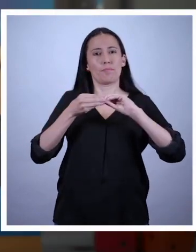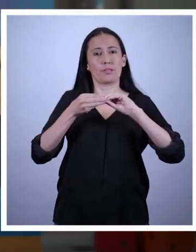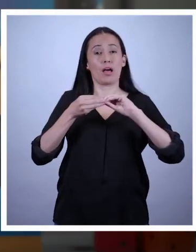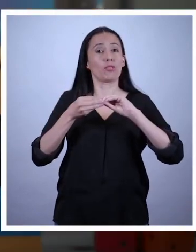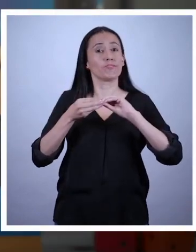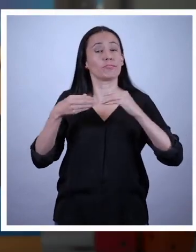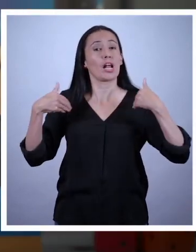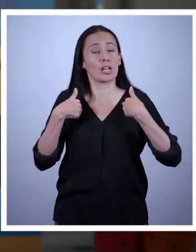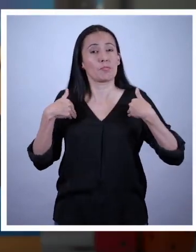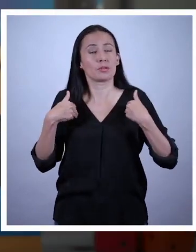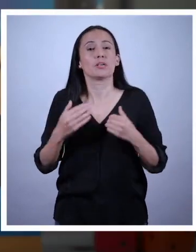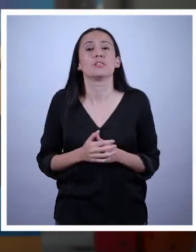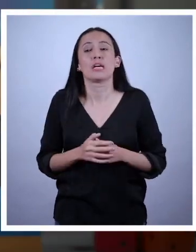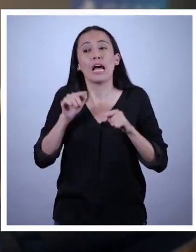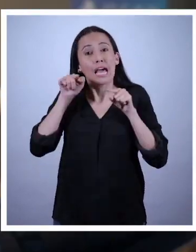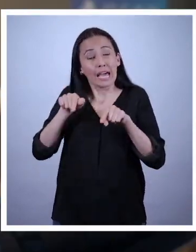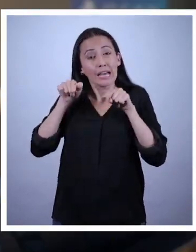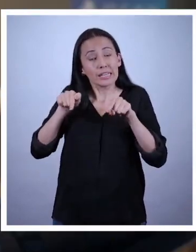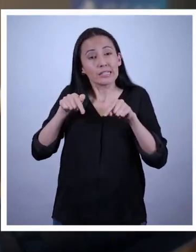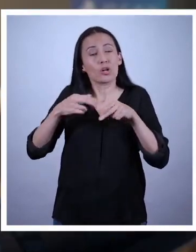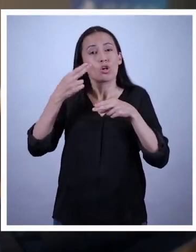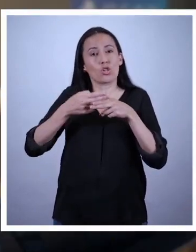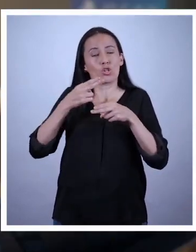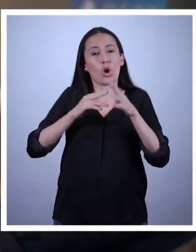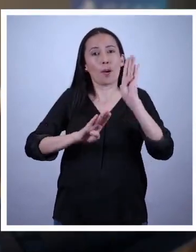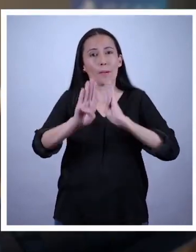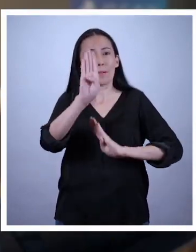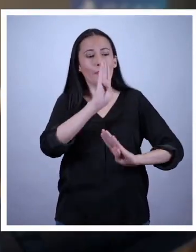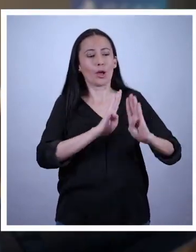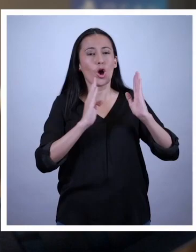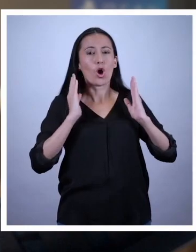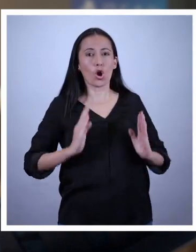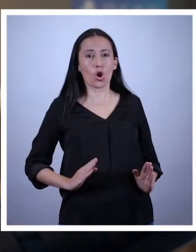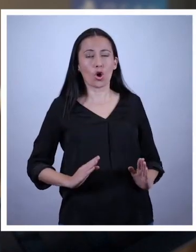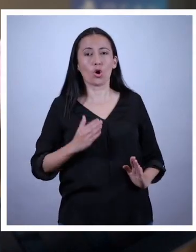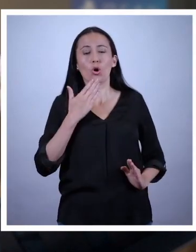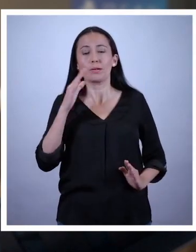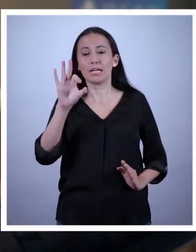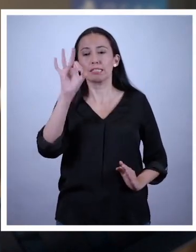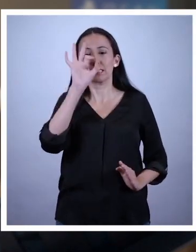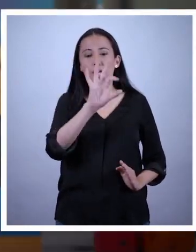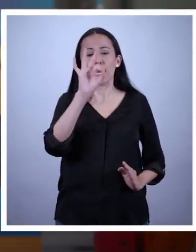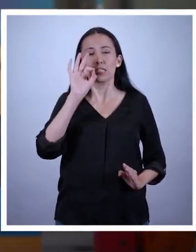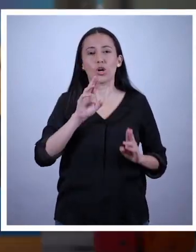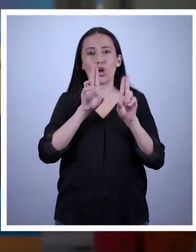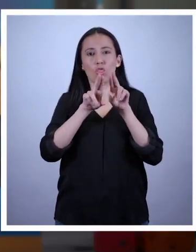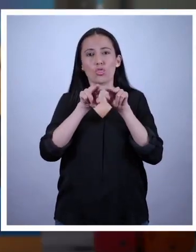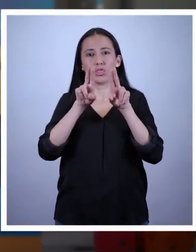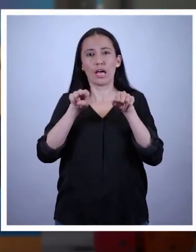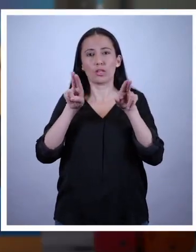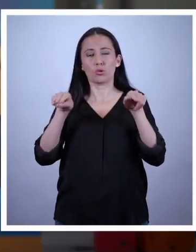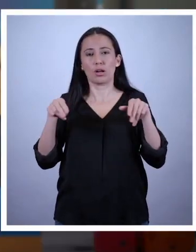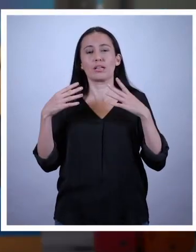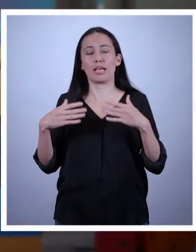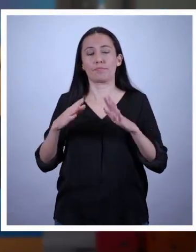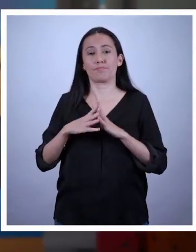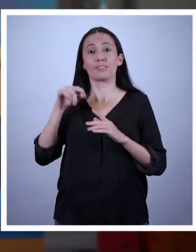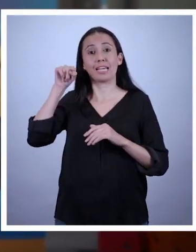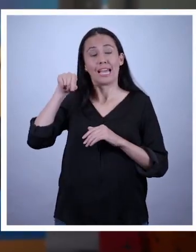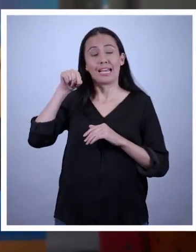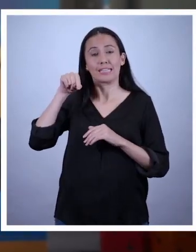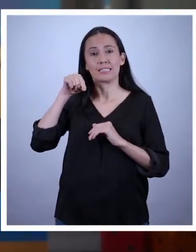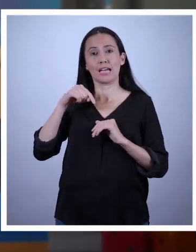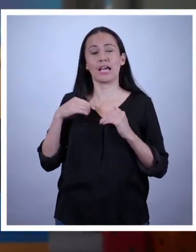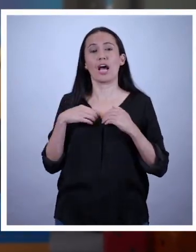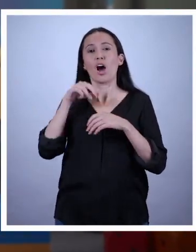sino que estaba más adaptado. A este fenómeno es a lo que cualquier biólogo llamaría selección natural. Gracias a